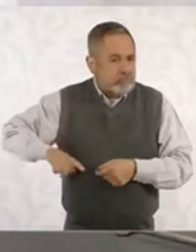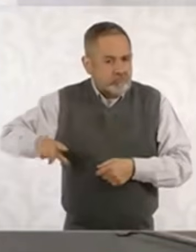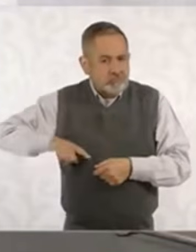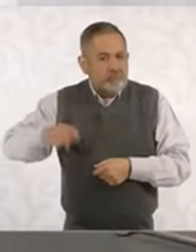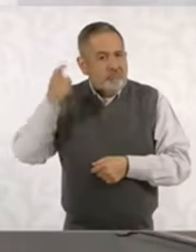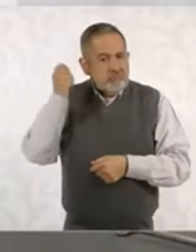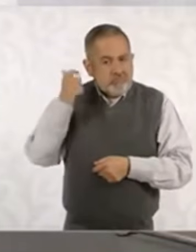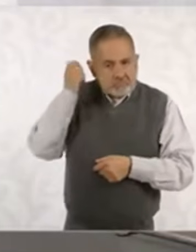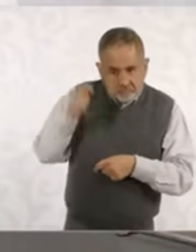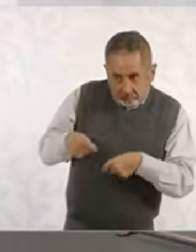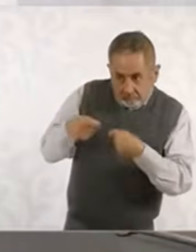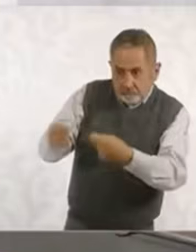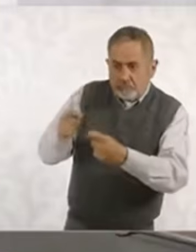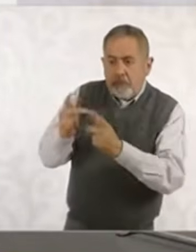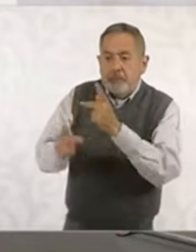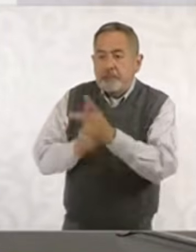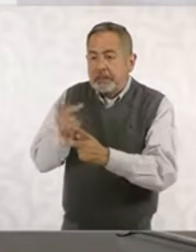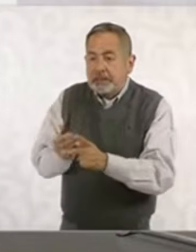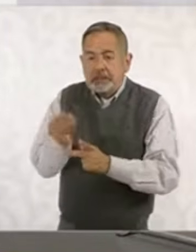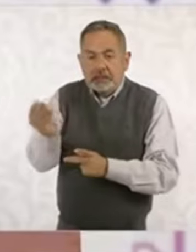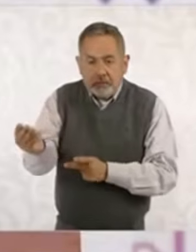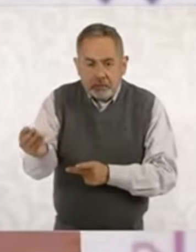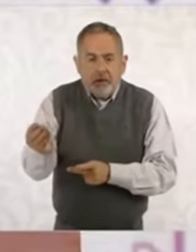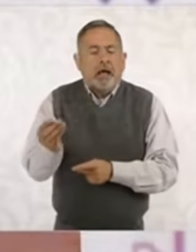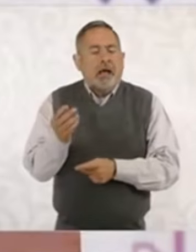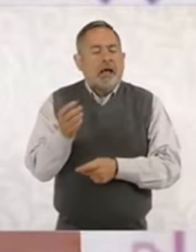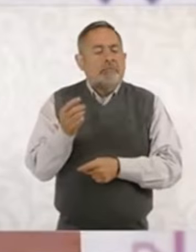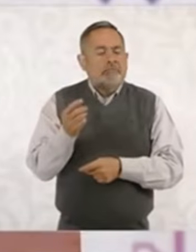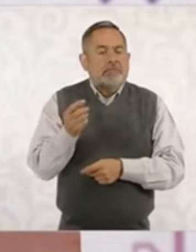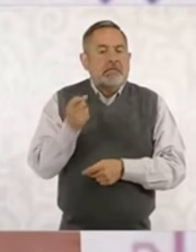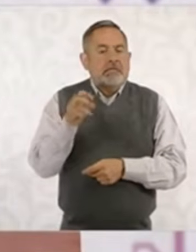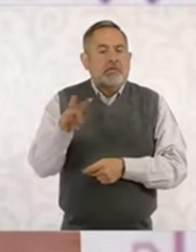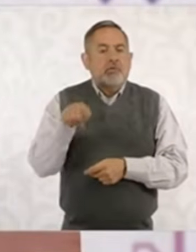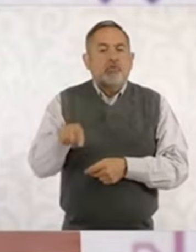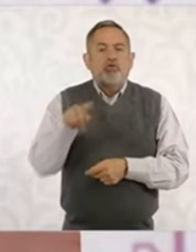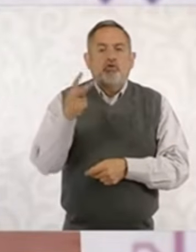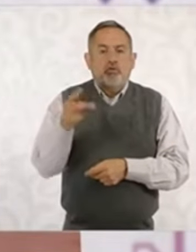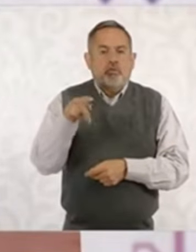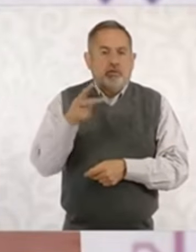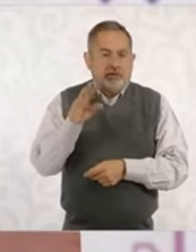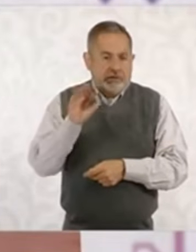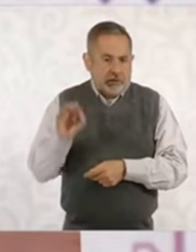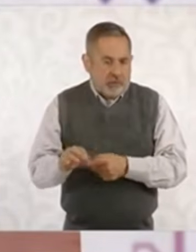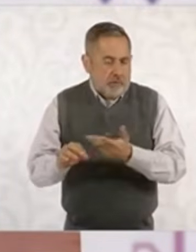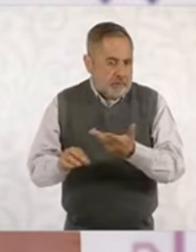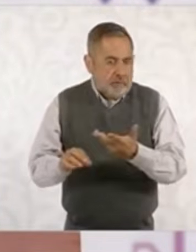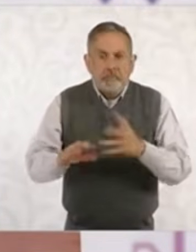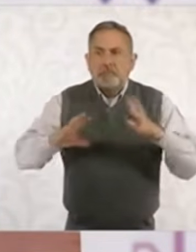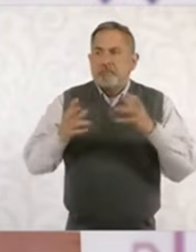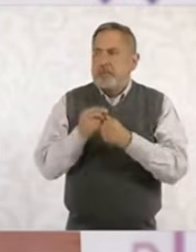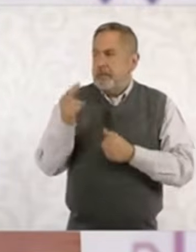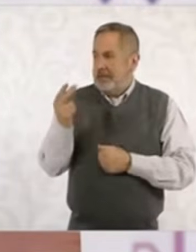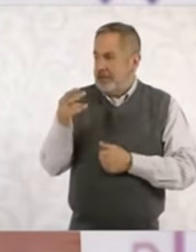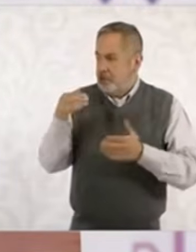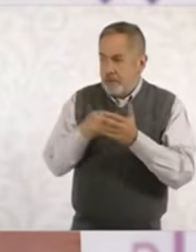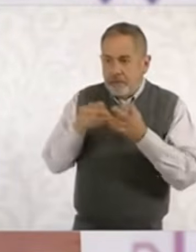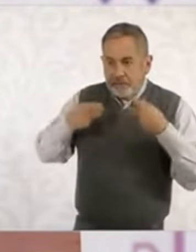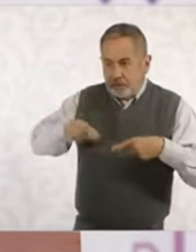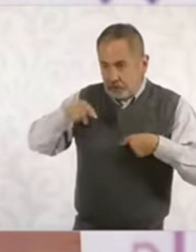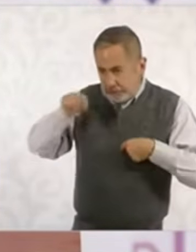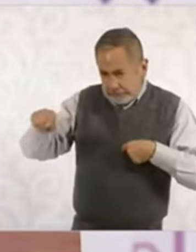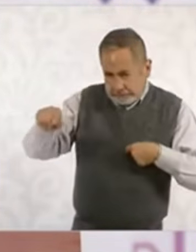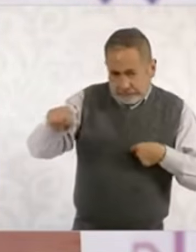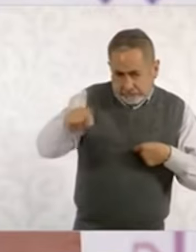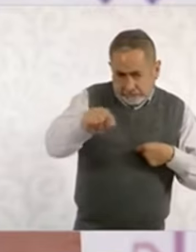la cartera vigente es del 19.2%, es decir, más de 25,000 personas que fueron